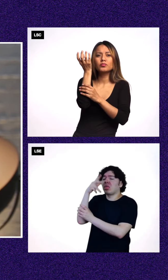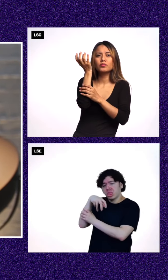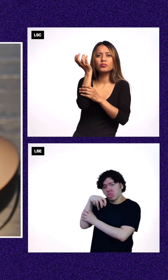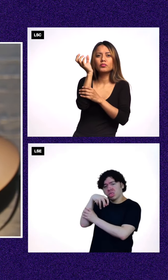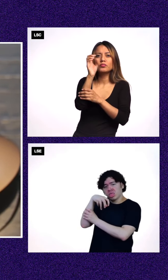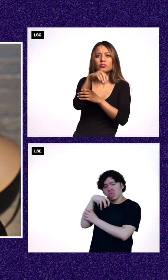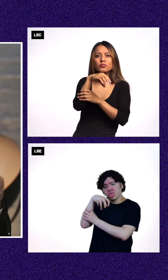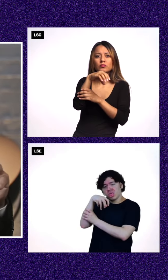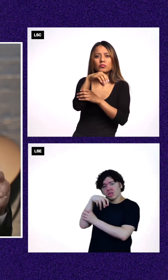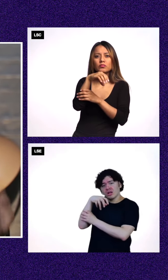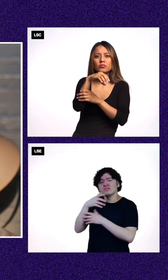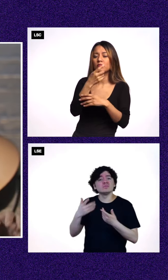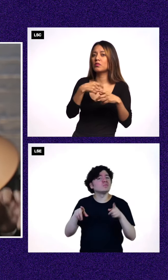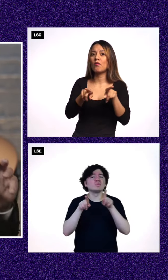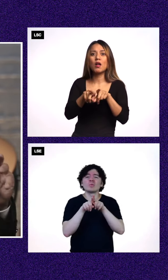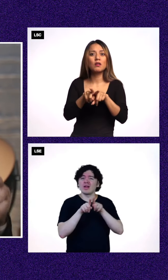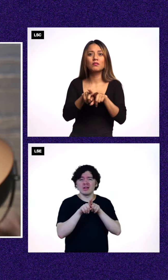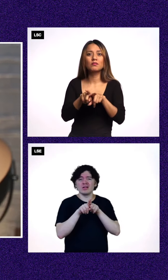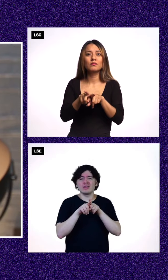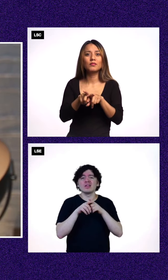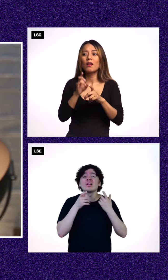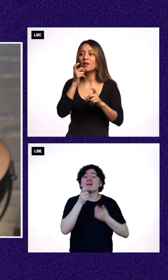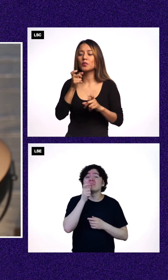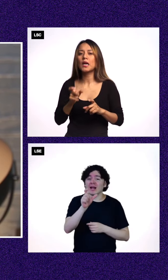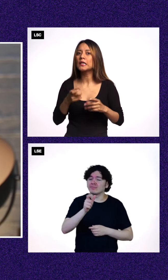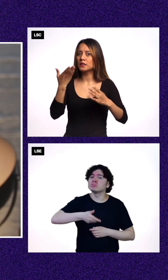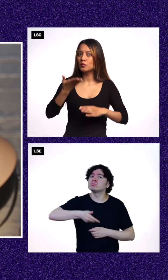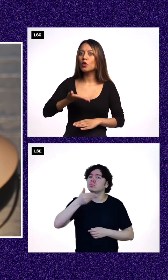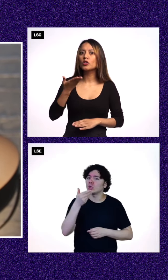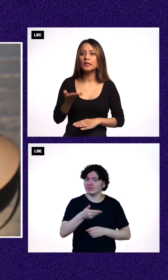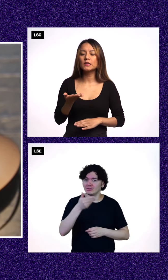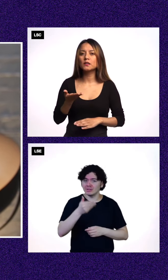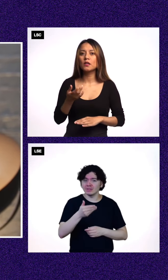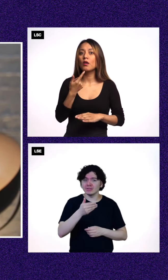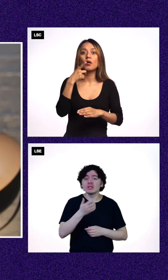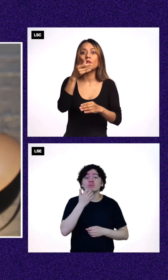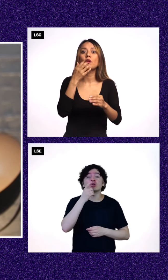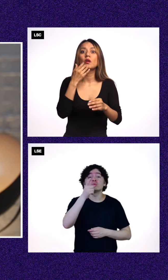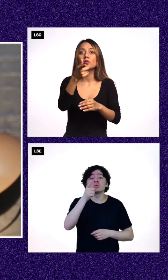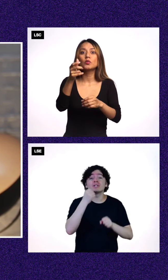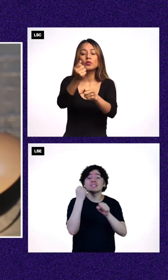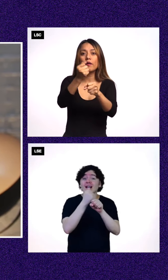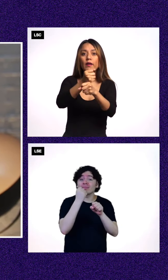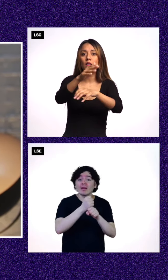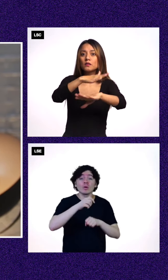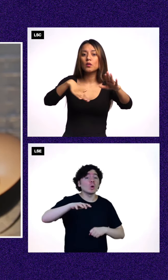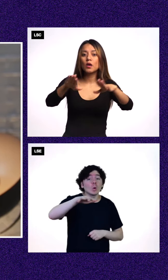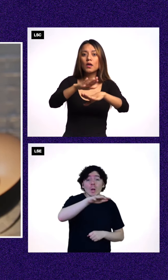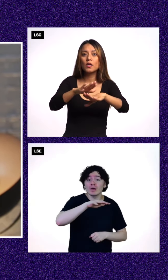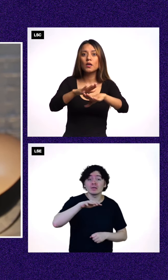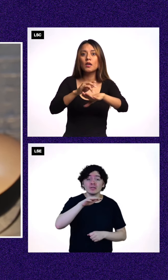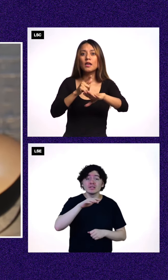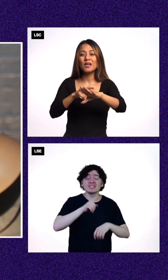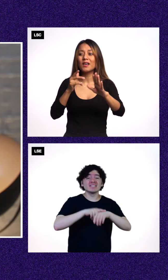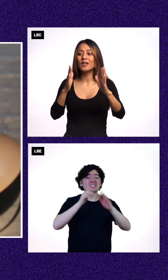vives es algo normal que haya un ambiente de ánimo. Estaba leyendo sobre Steve